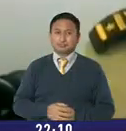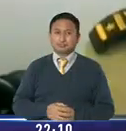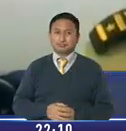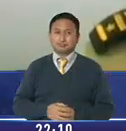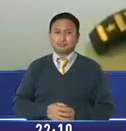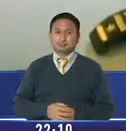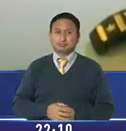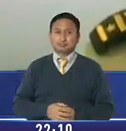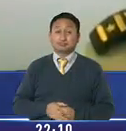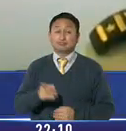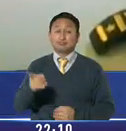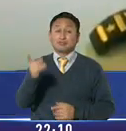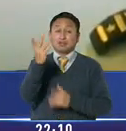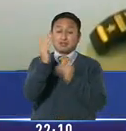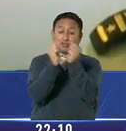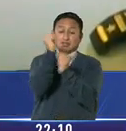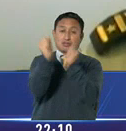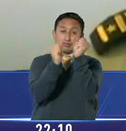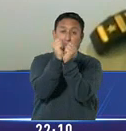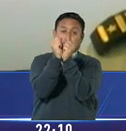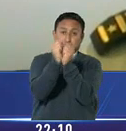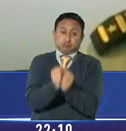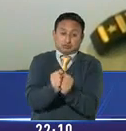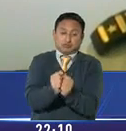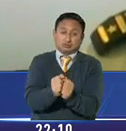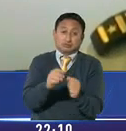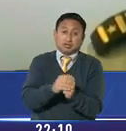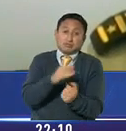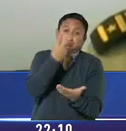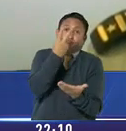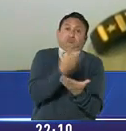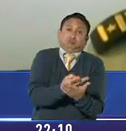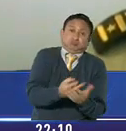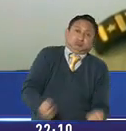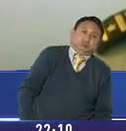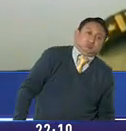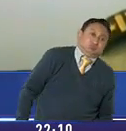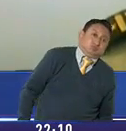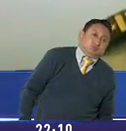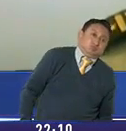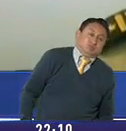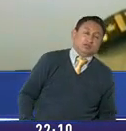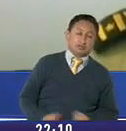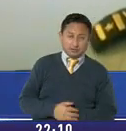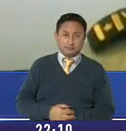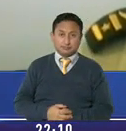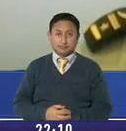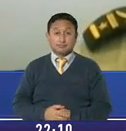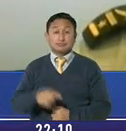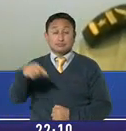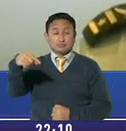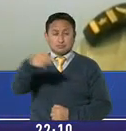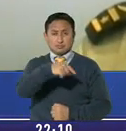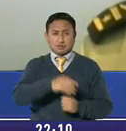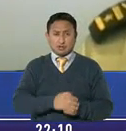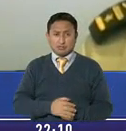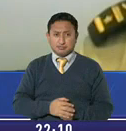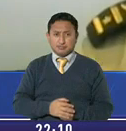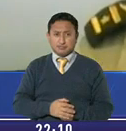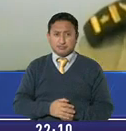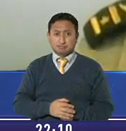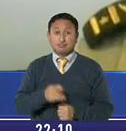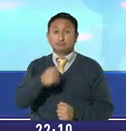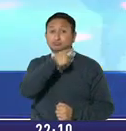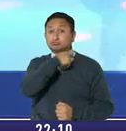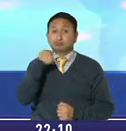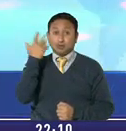Estaba amaniatado en posición cúbito dorsal, donde como hecho peculiar no se encontraba